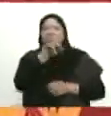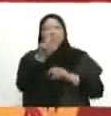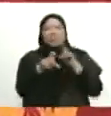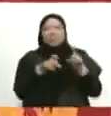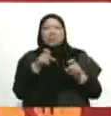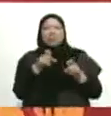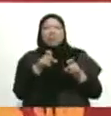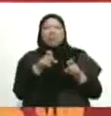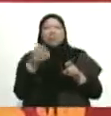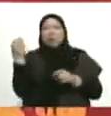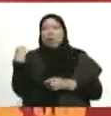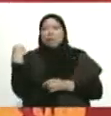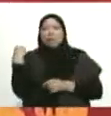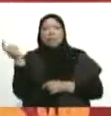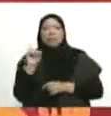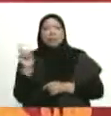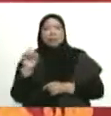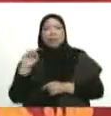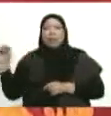¿Ah?